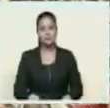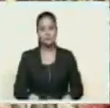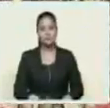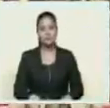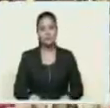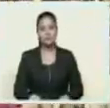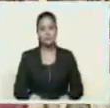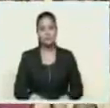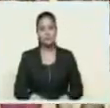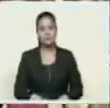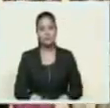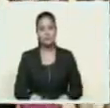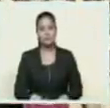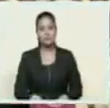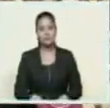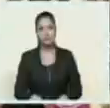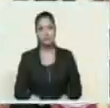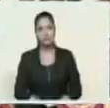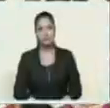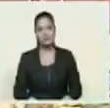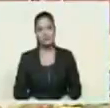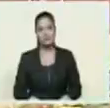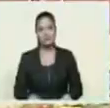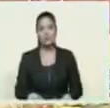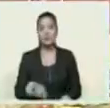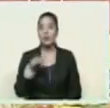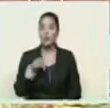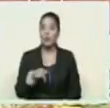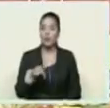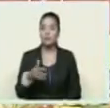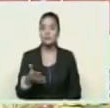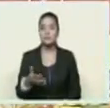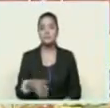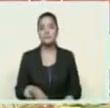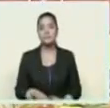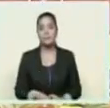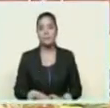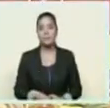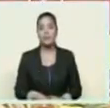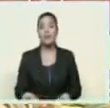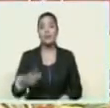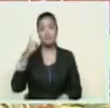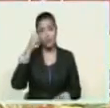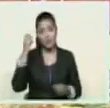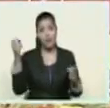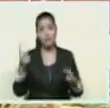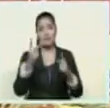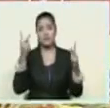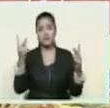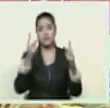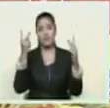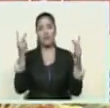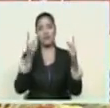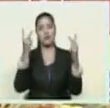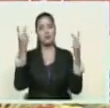y es por eso de hoy guía de victoria